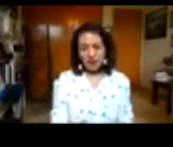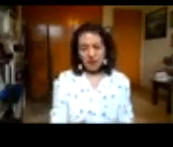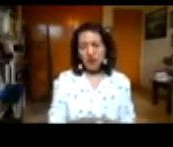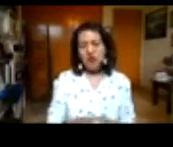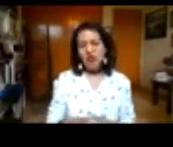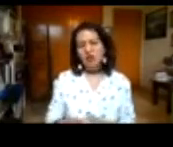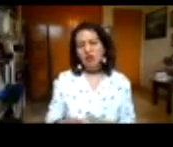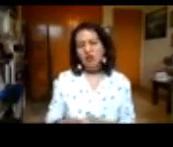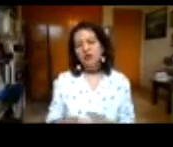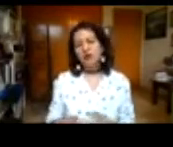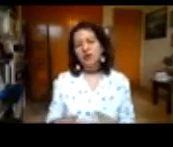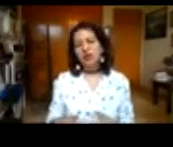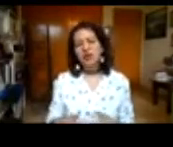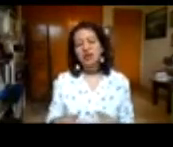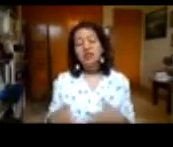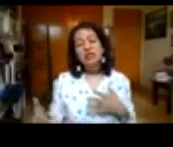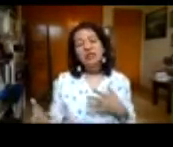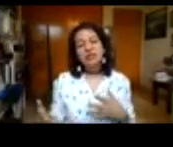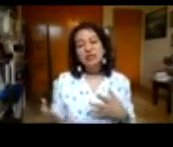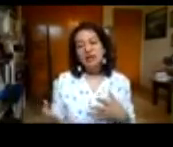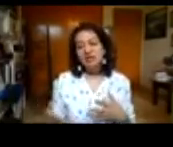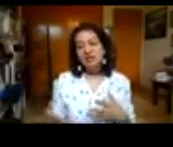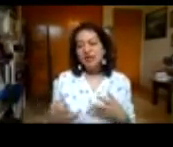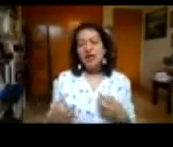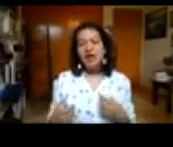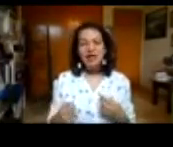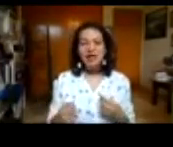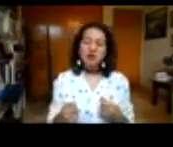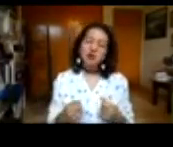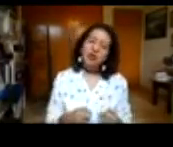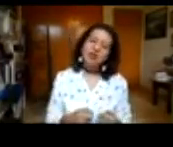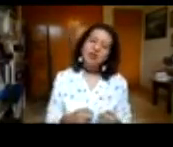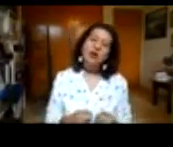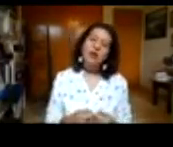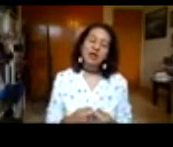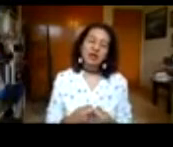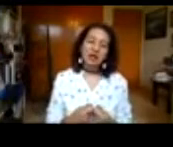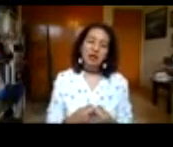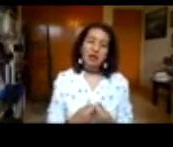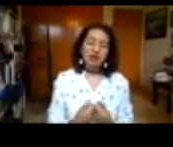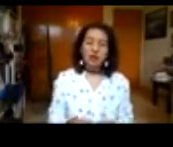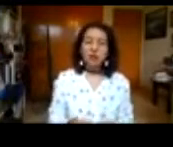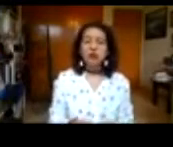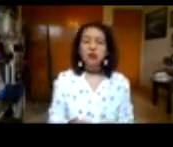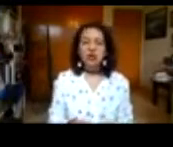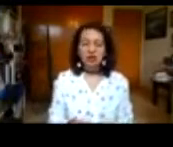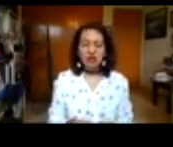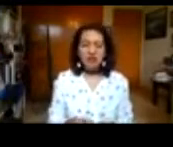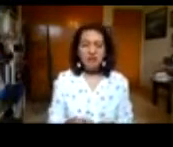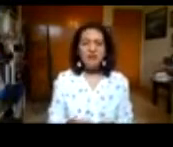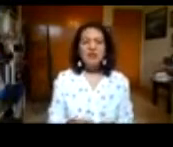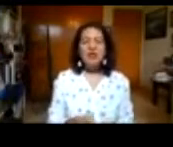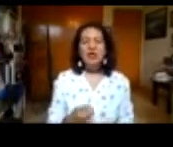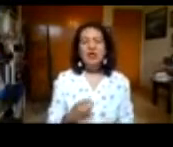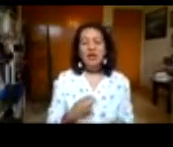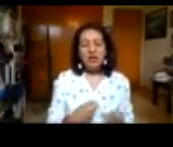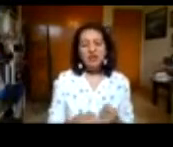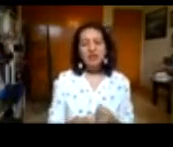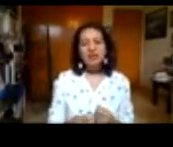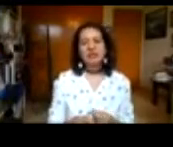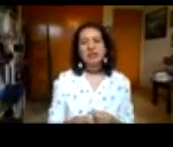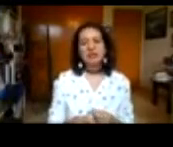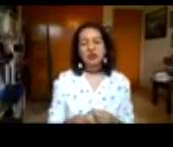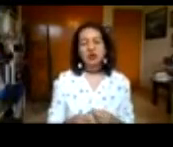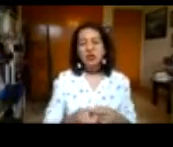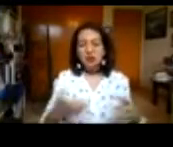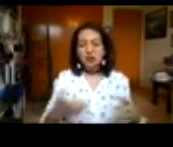que por eso se derivan estos talleres. Y estas guías, la idea es que ustedes puedan hacer uso de ellas en las